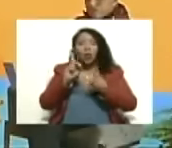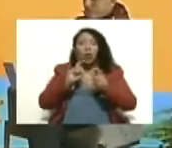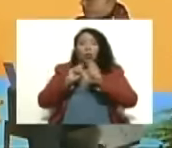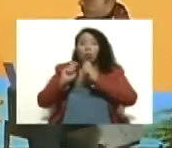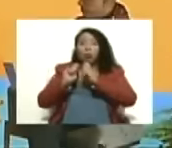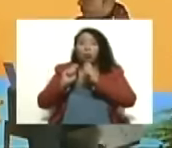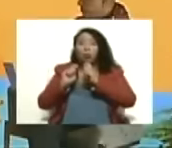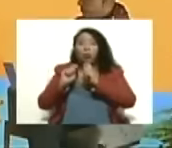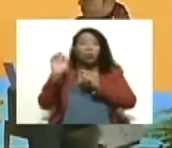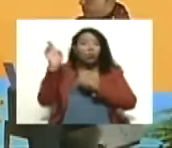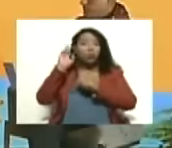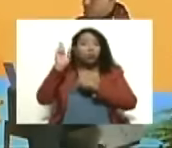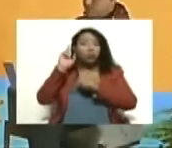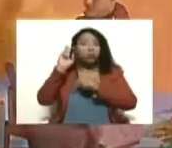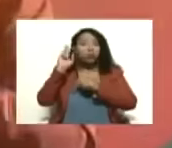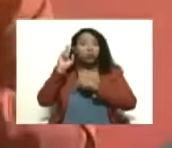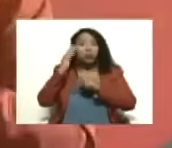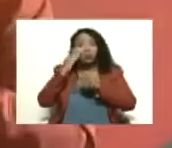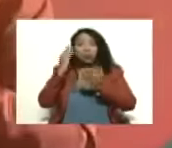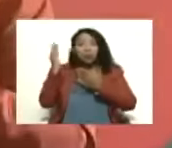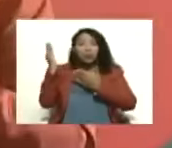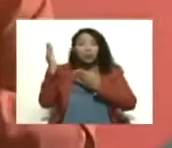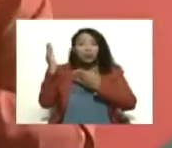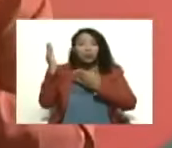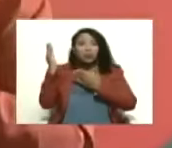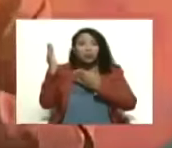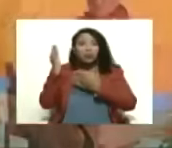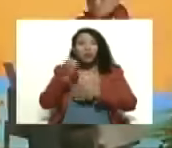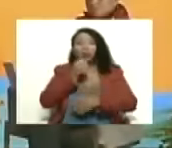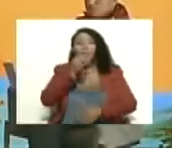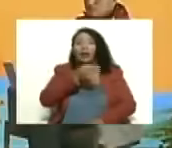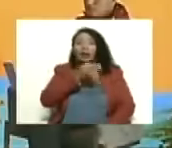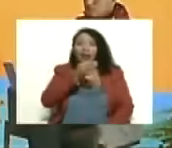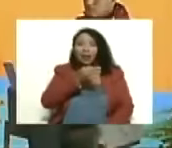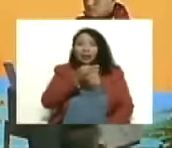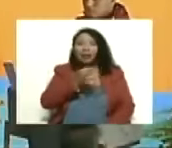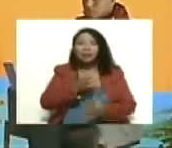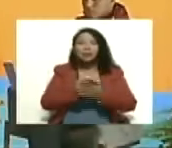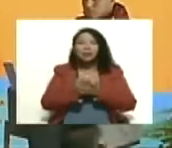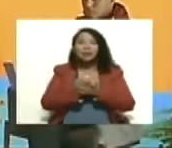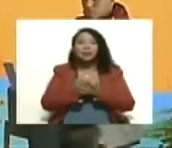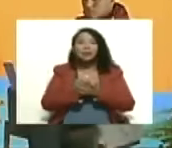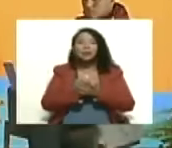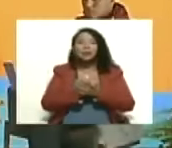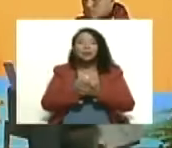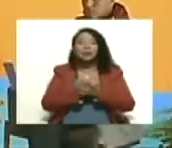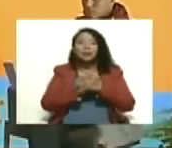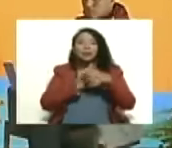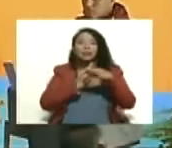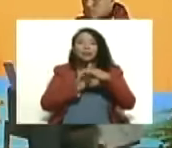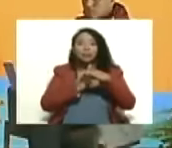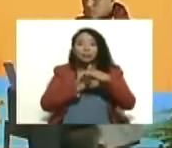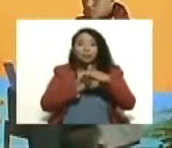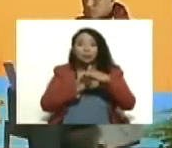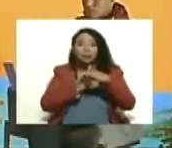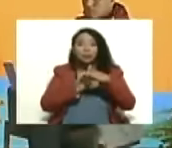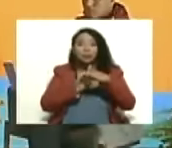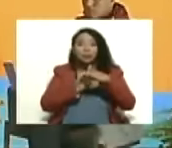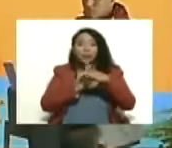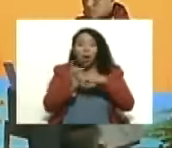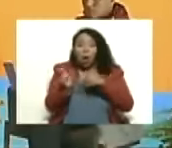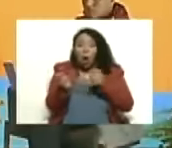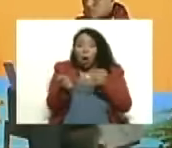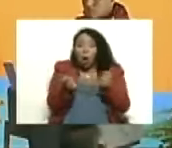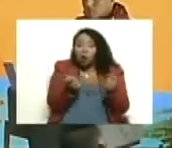Radio Nacional Hugo guanipa Sí muy buenas tardes a todos en el comando se detiene el colonialismo